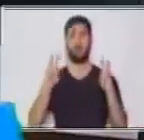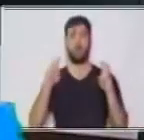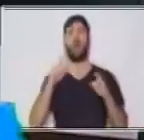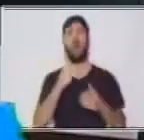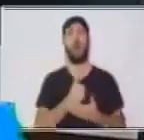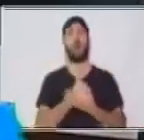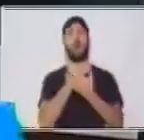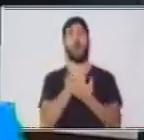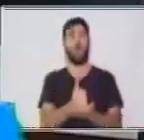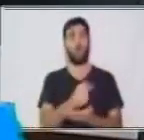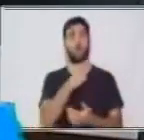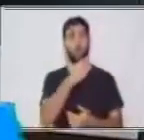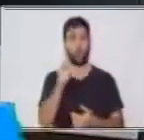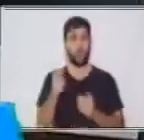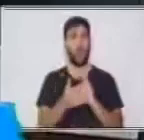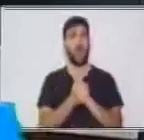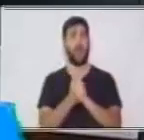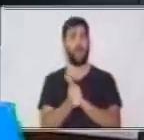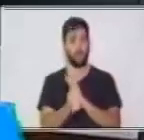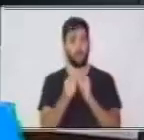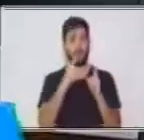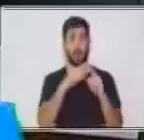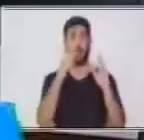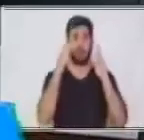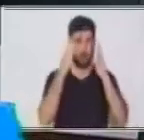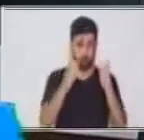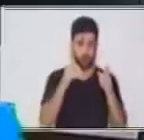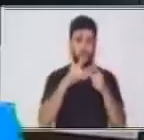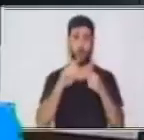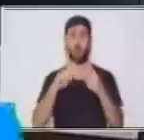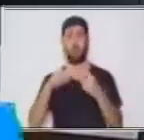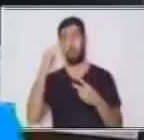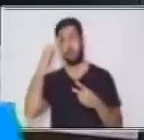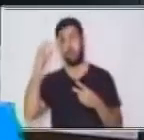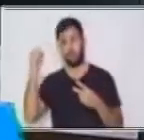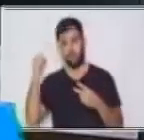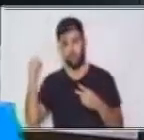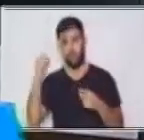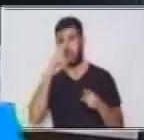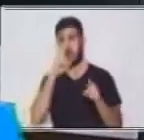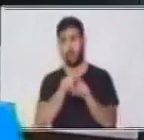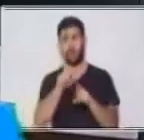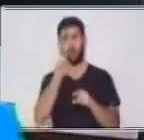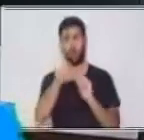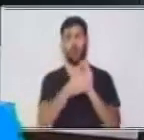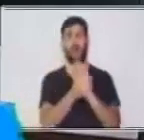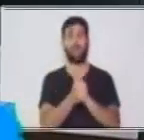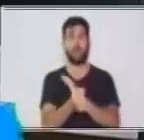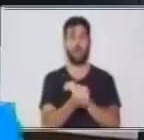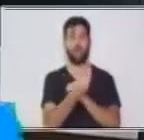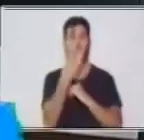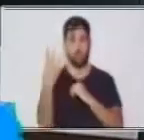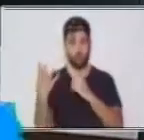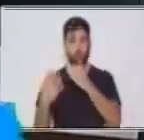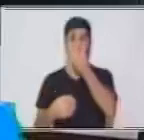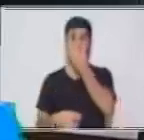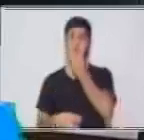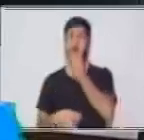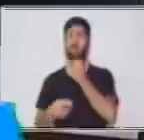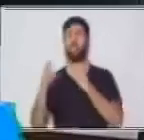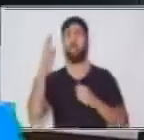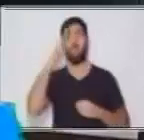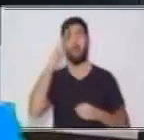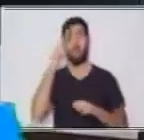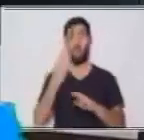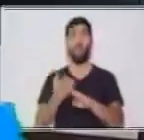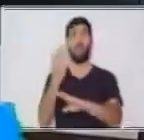ejercitar habilidades y destrezas como la atención, la memoria y habilidad numérica. Pero recuerda que antes de empezar